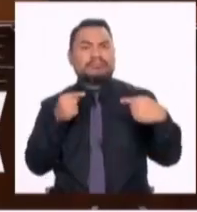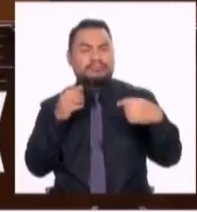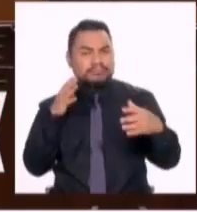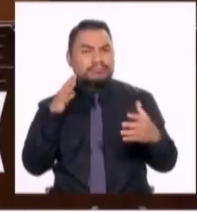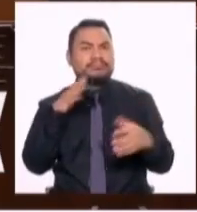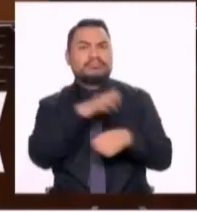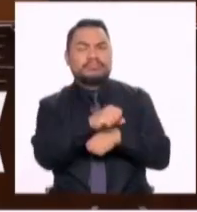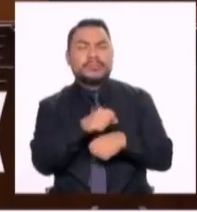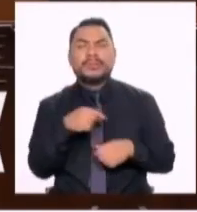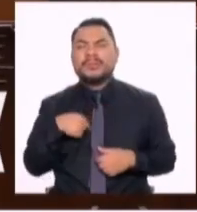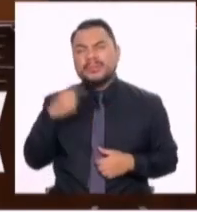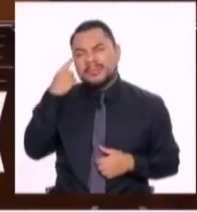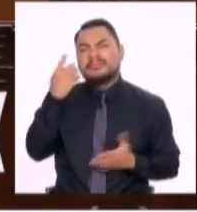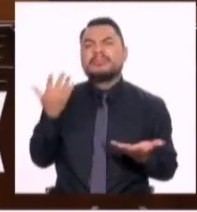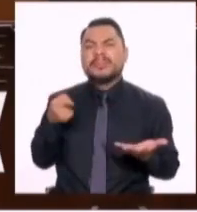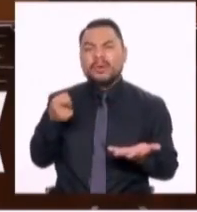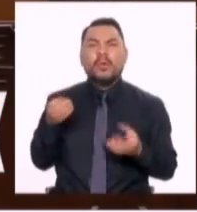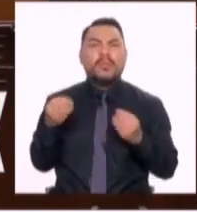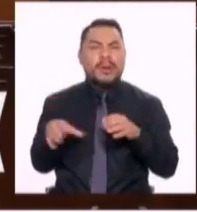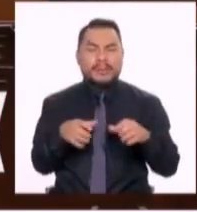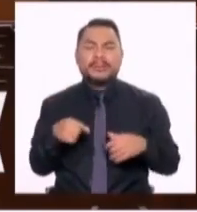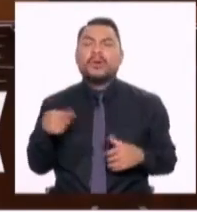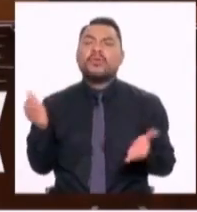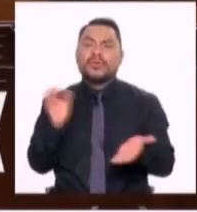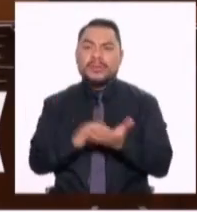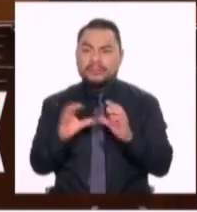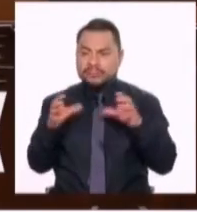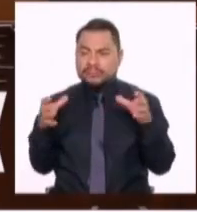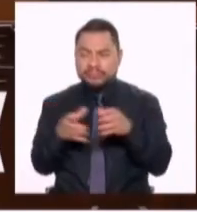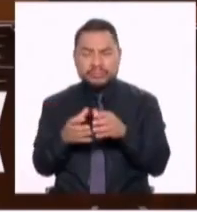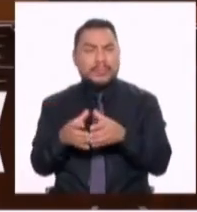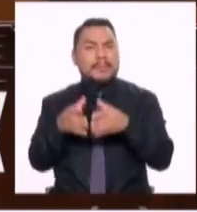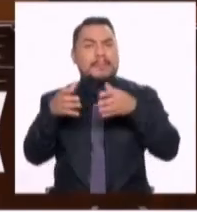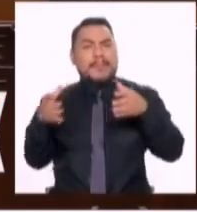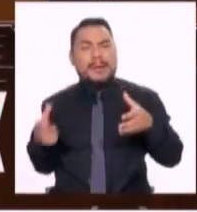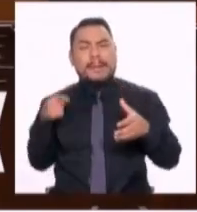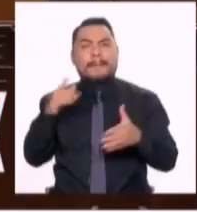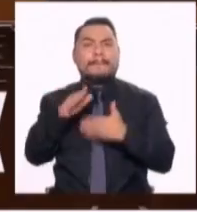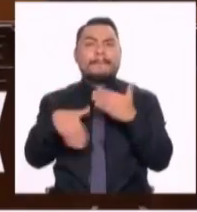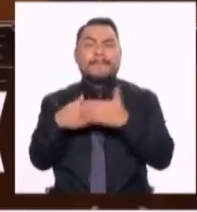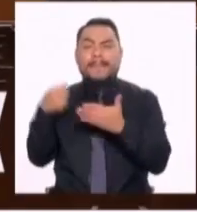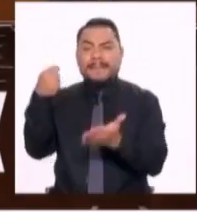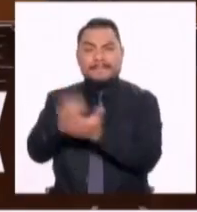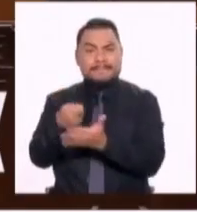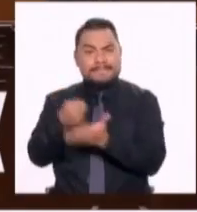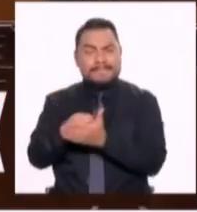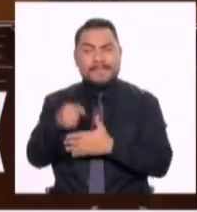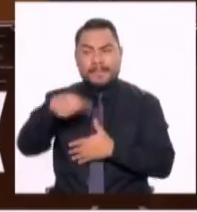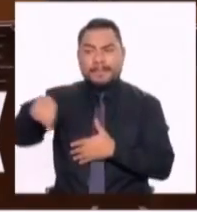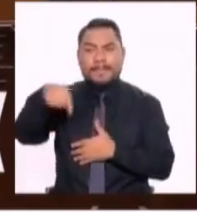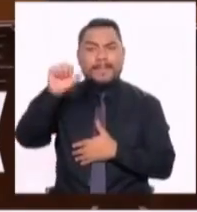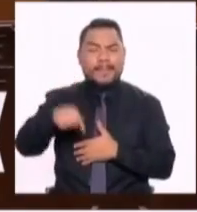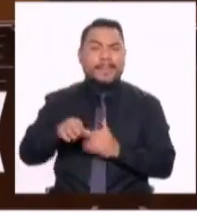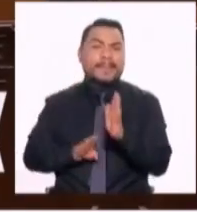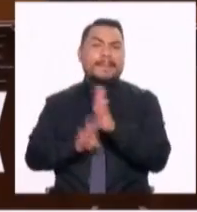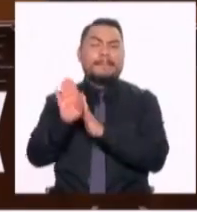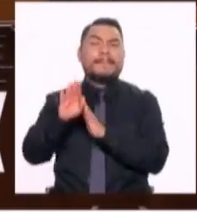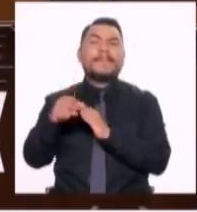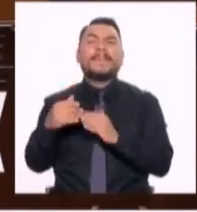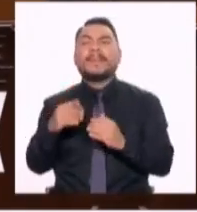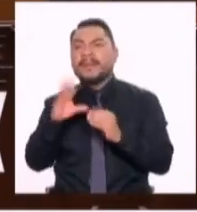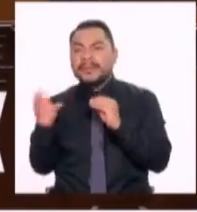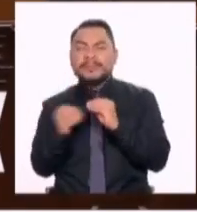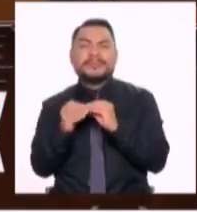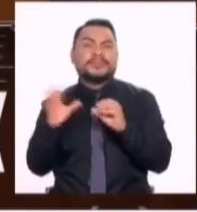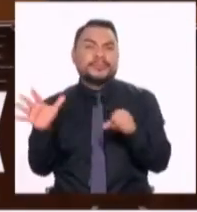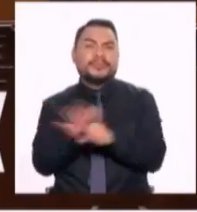se hizo de esta manera, ¿no? Pues todo ese ofrecimiento. Mm-hmm. Por eso lo recalco con esto, del dicho al hecho hay mucho trecho. Y eso